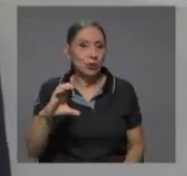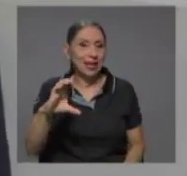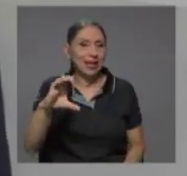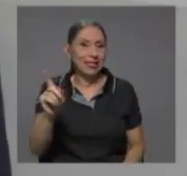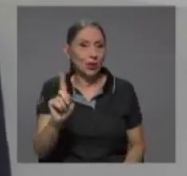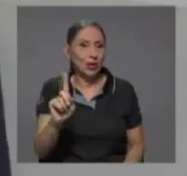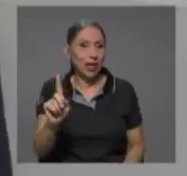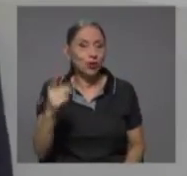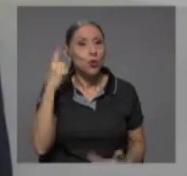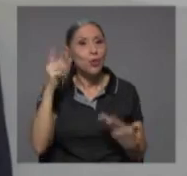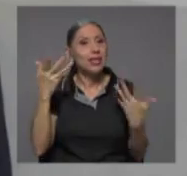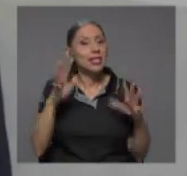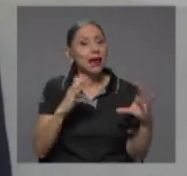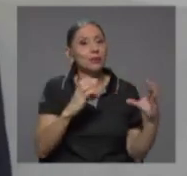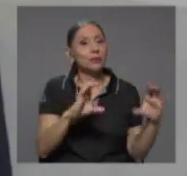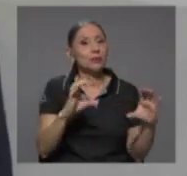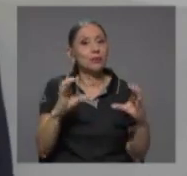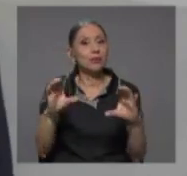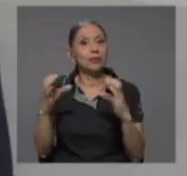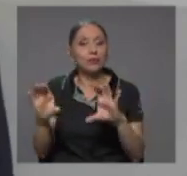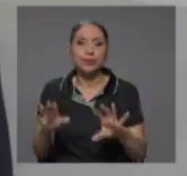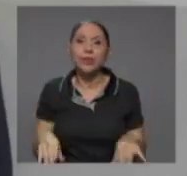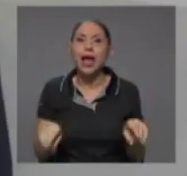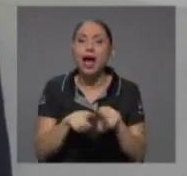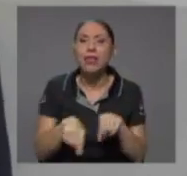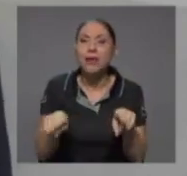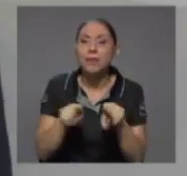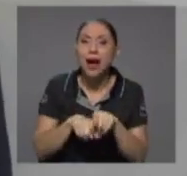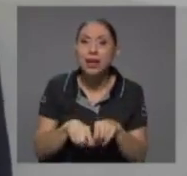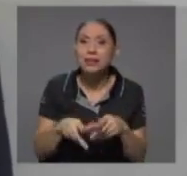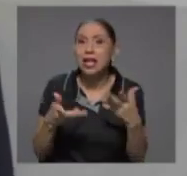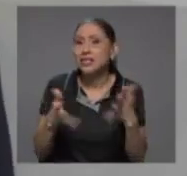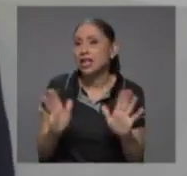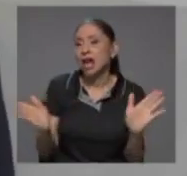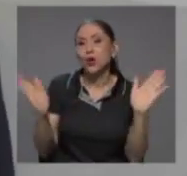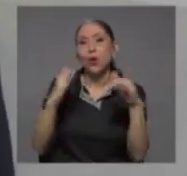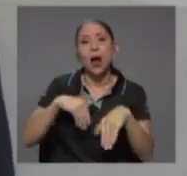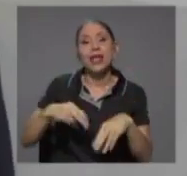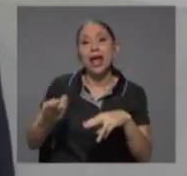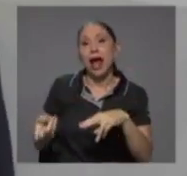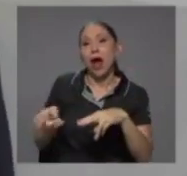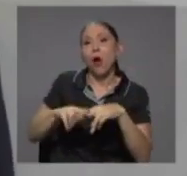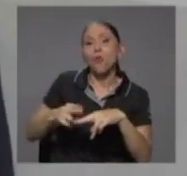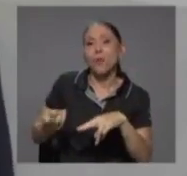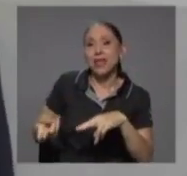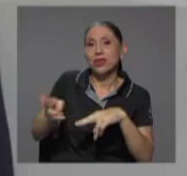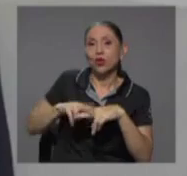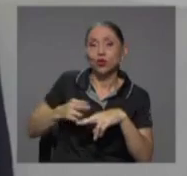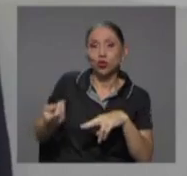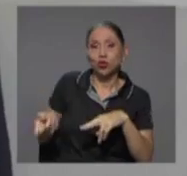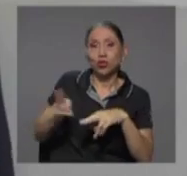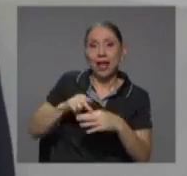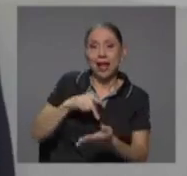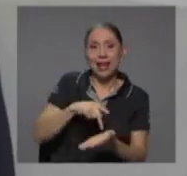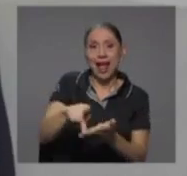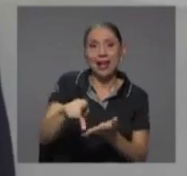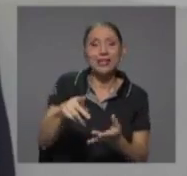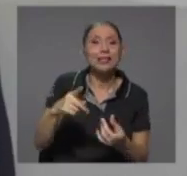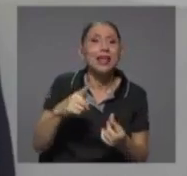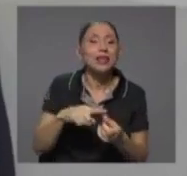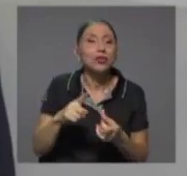fueron nominalizados. Además, ya no hay aumentos salariales, ¿verdad? Entonces,